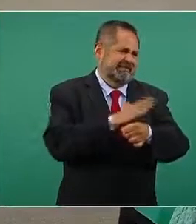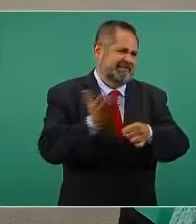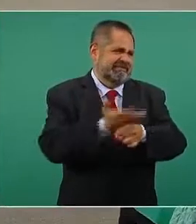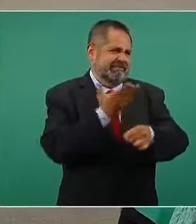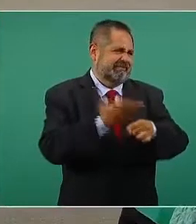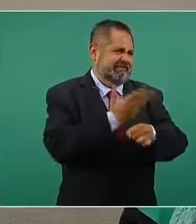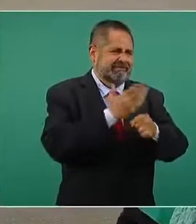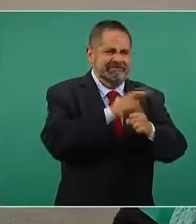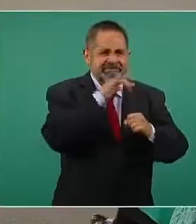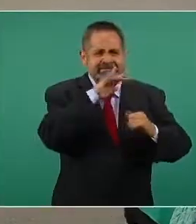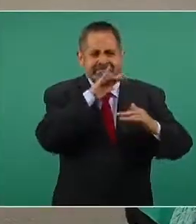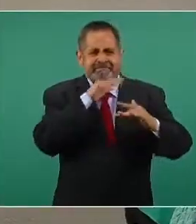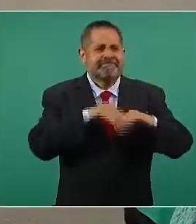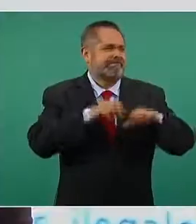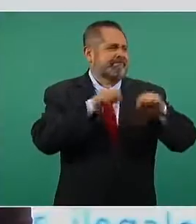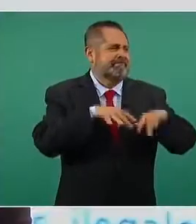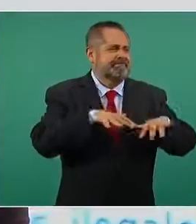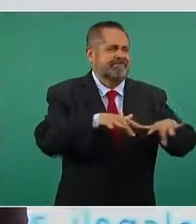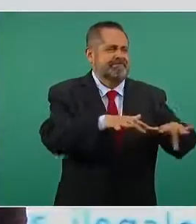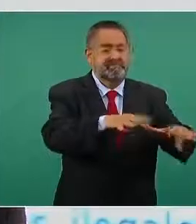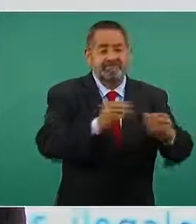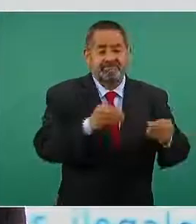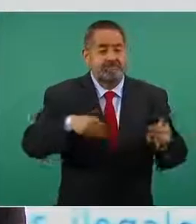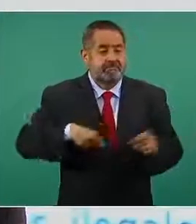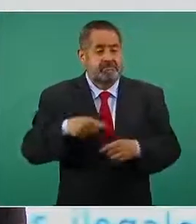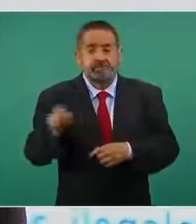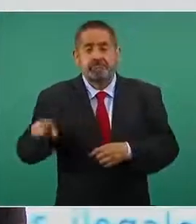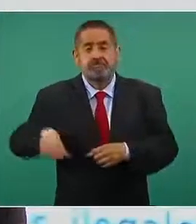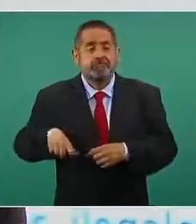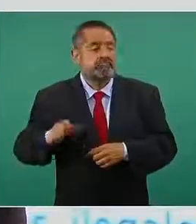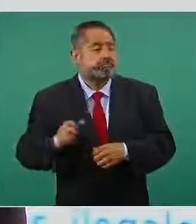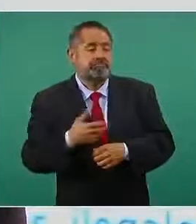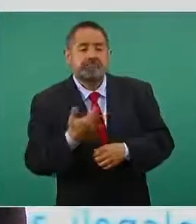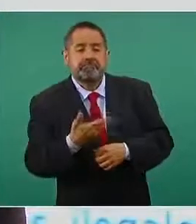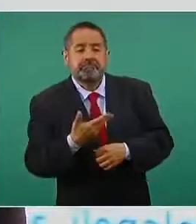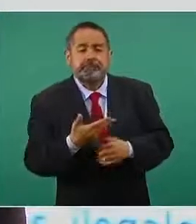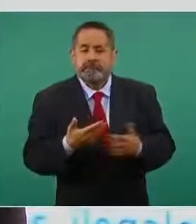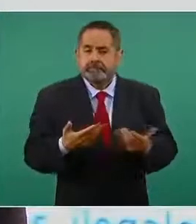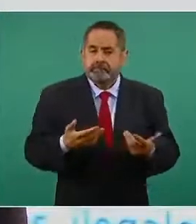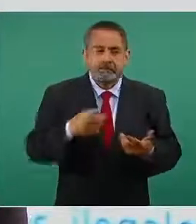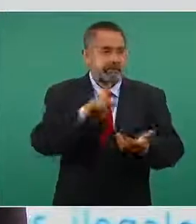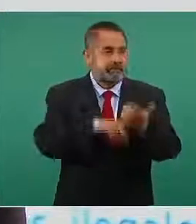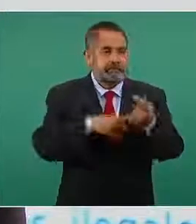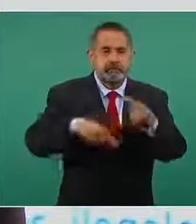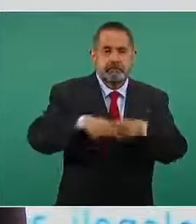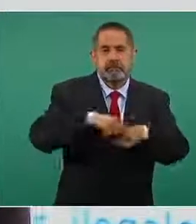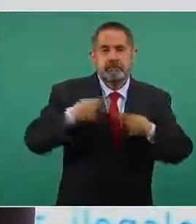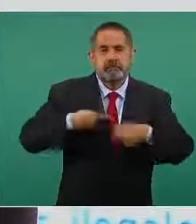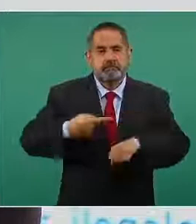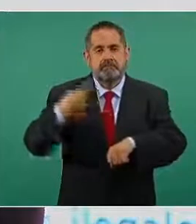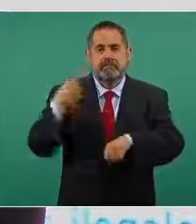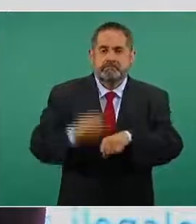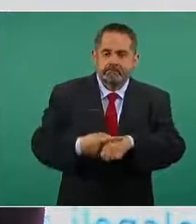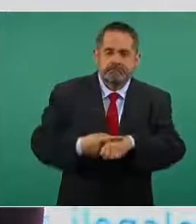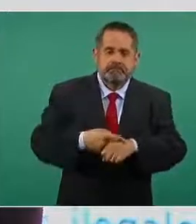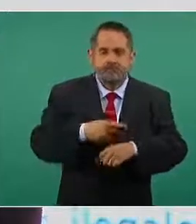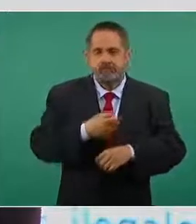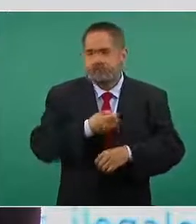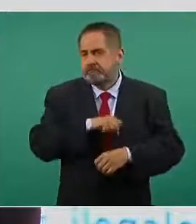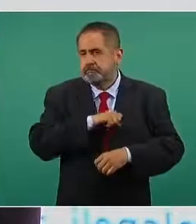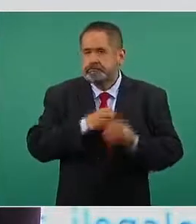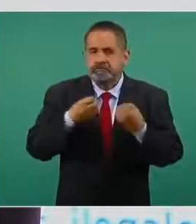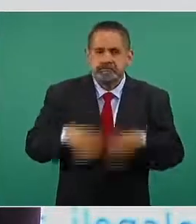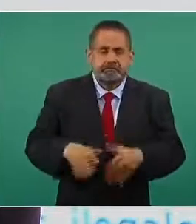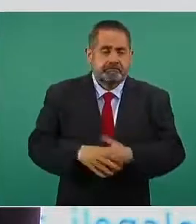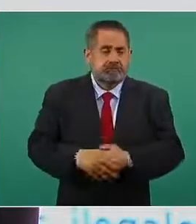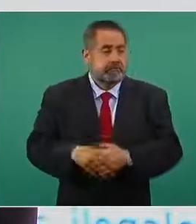enteras. Cuando hablamos de contaminación ambiental, repercute directamente en la salud de los habitantes. Hay